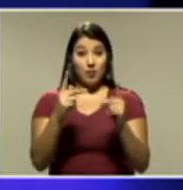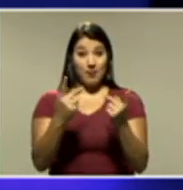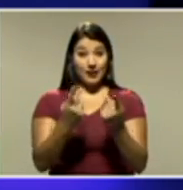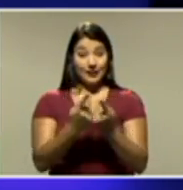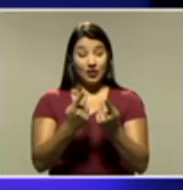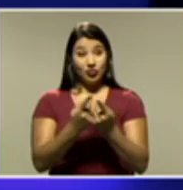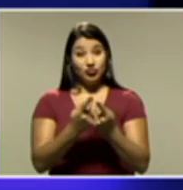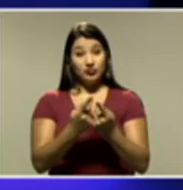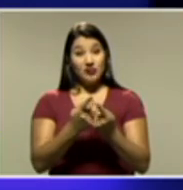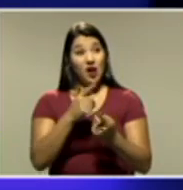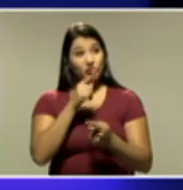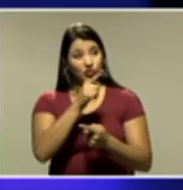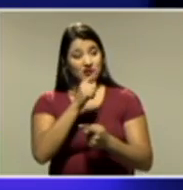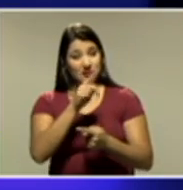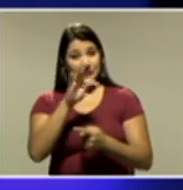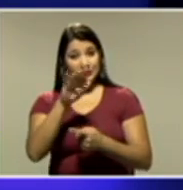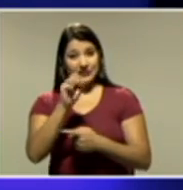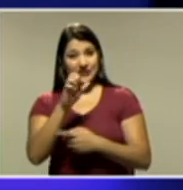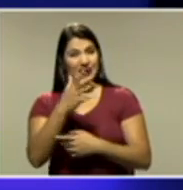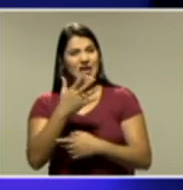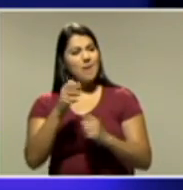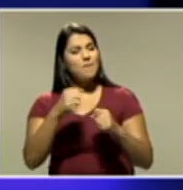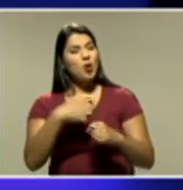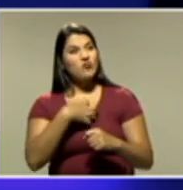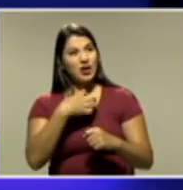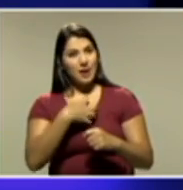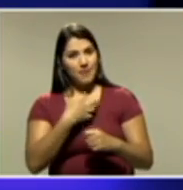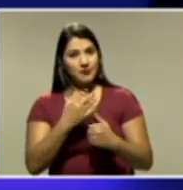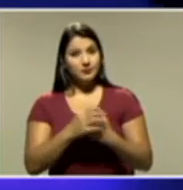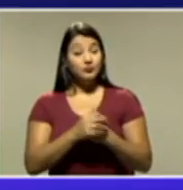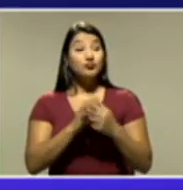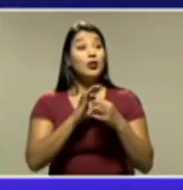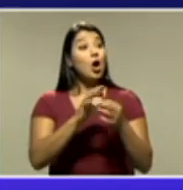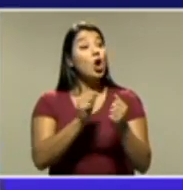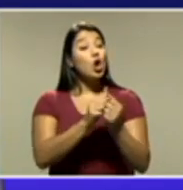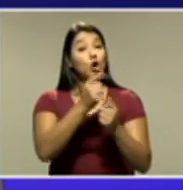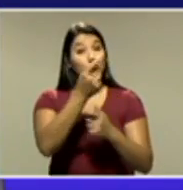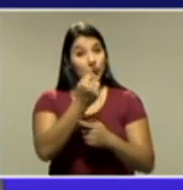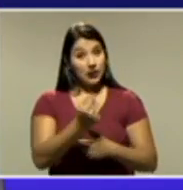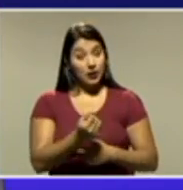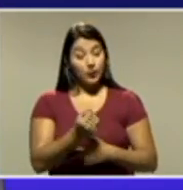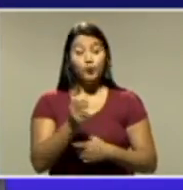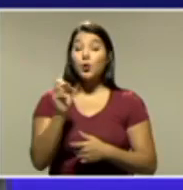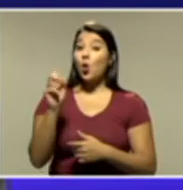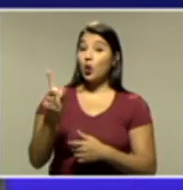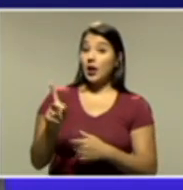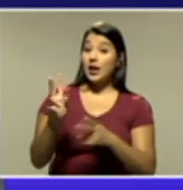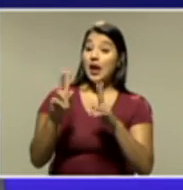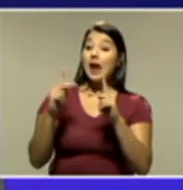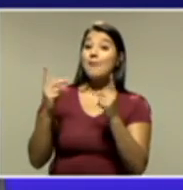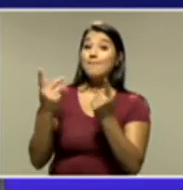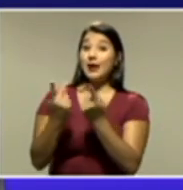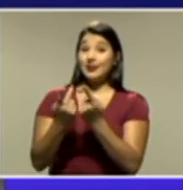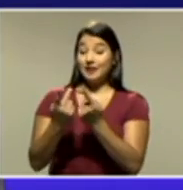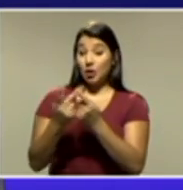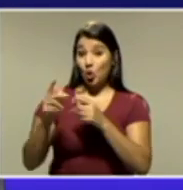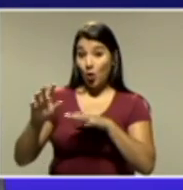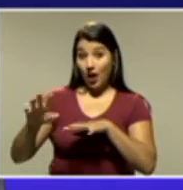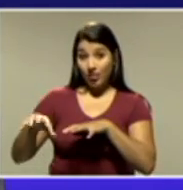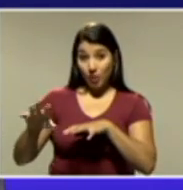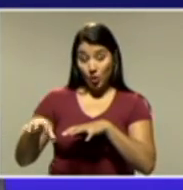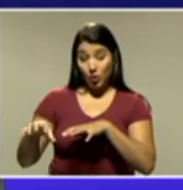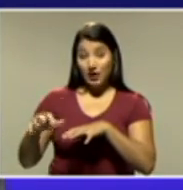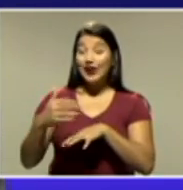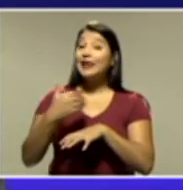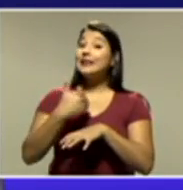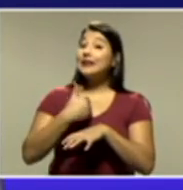Elecciones en tema de financiamiento? En tema de financiamiento. Muy bien, el partido cantonal tiene